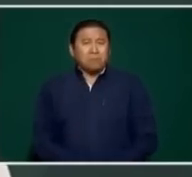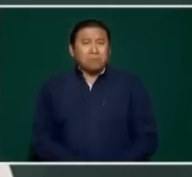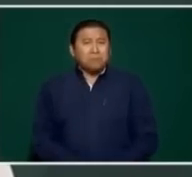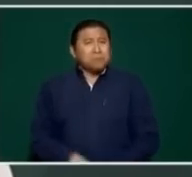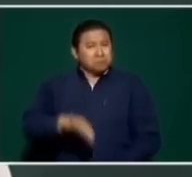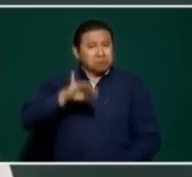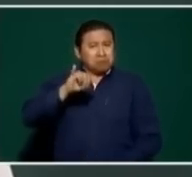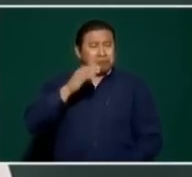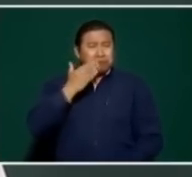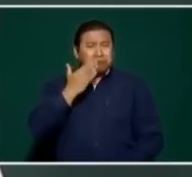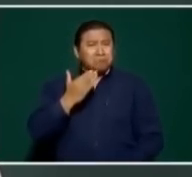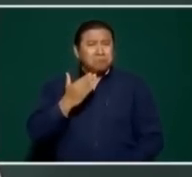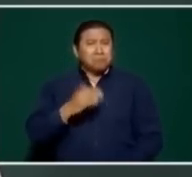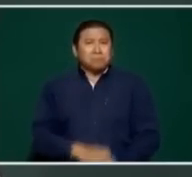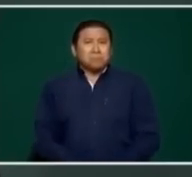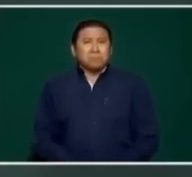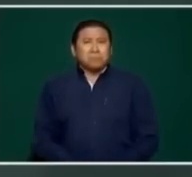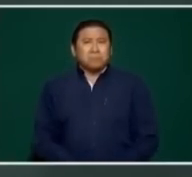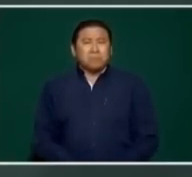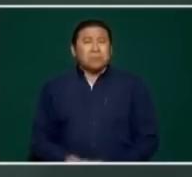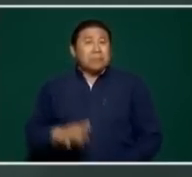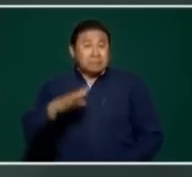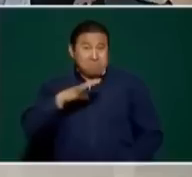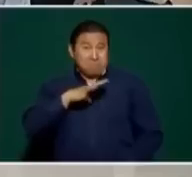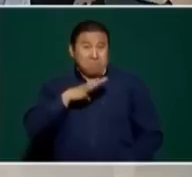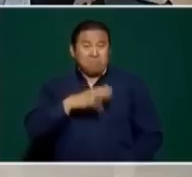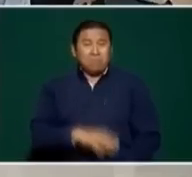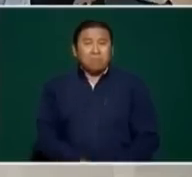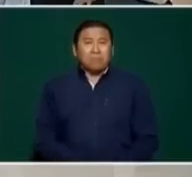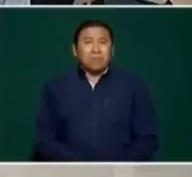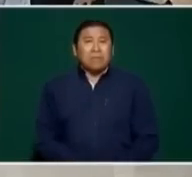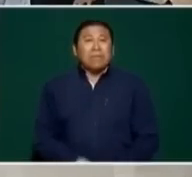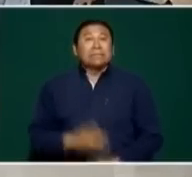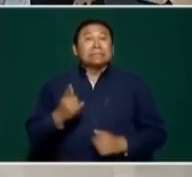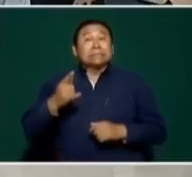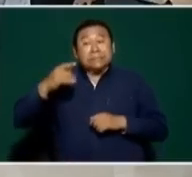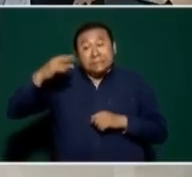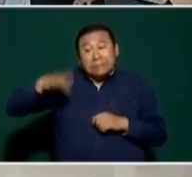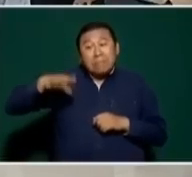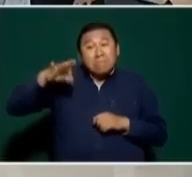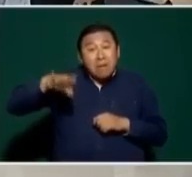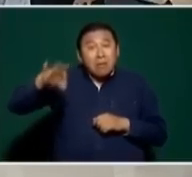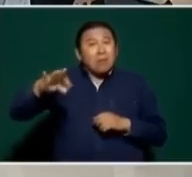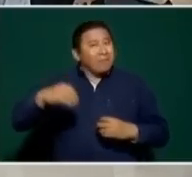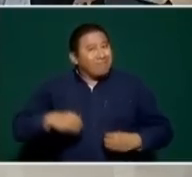Sí, entonces, pero va a haber Sembrando Vida,